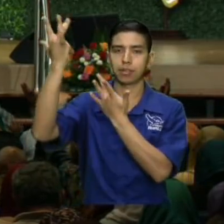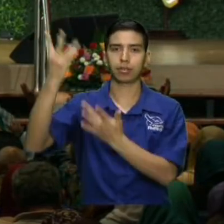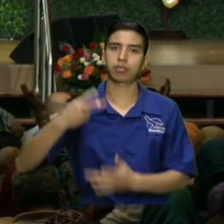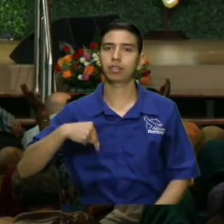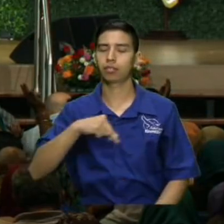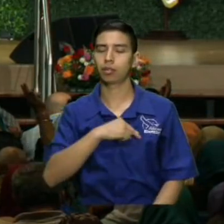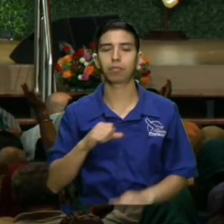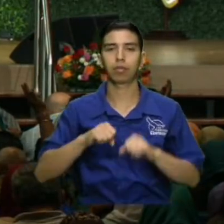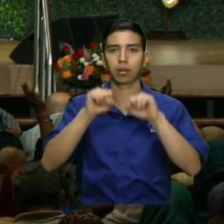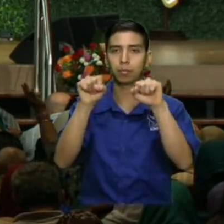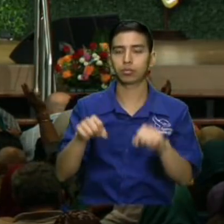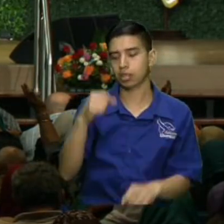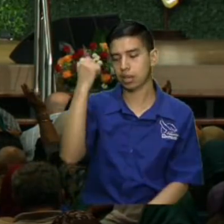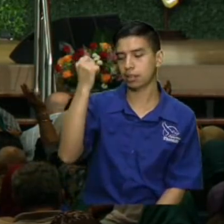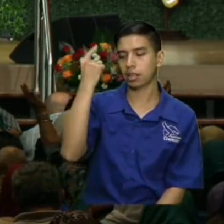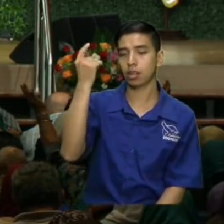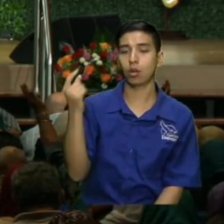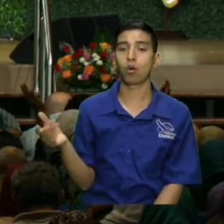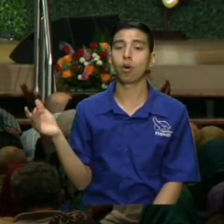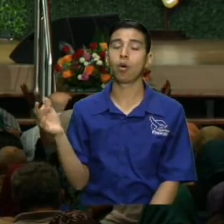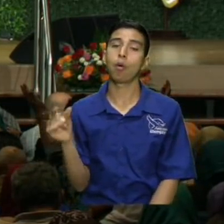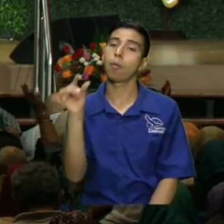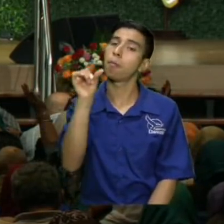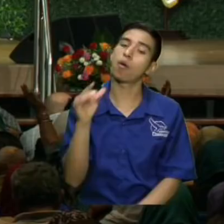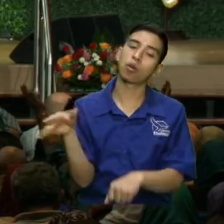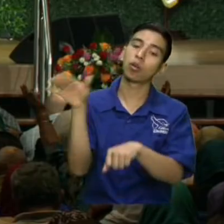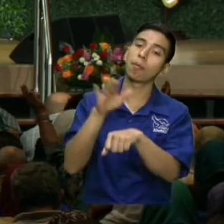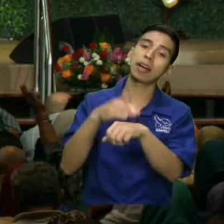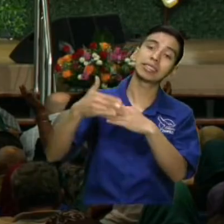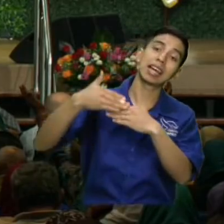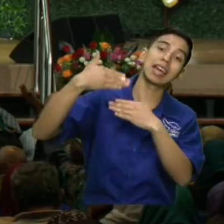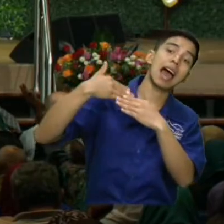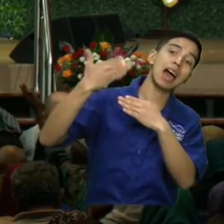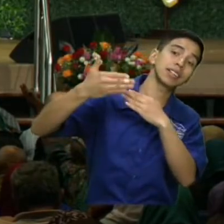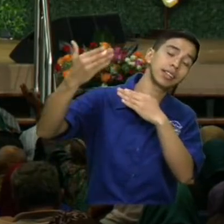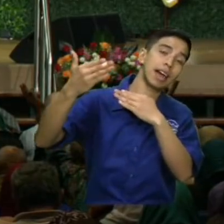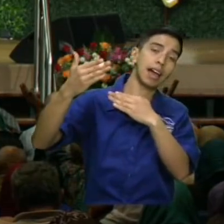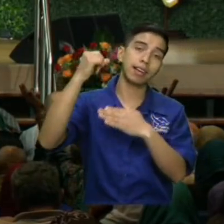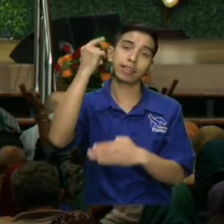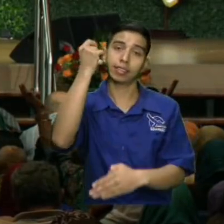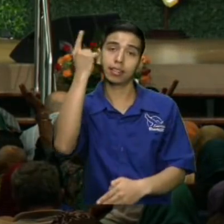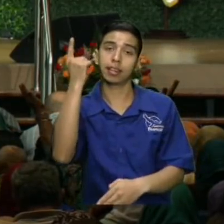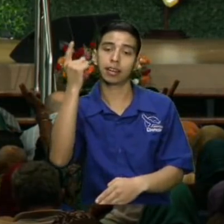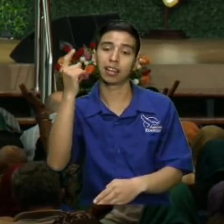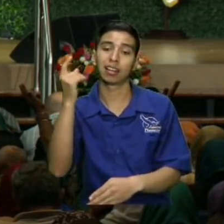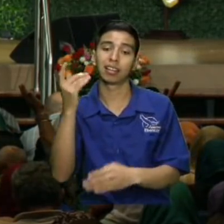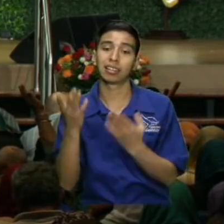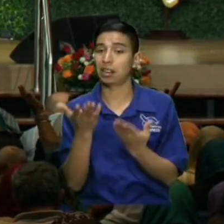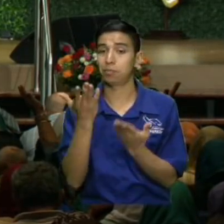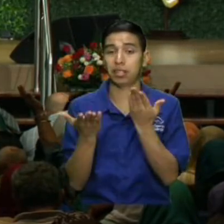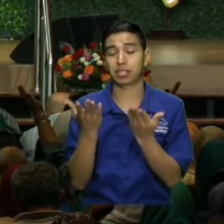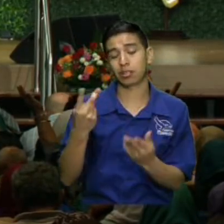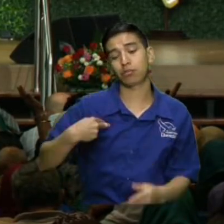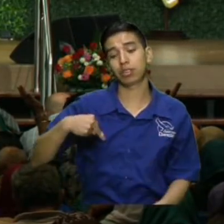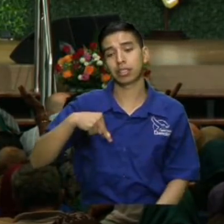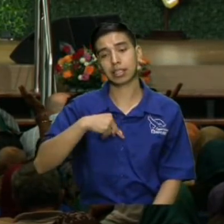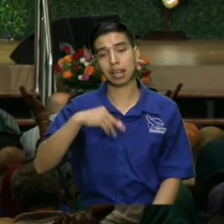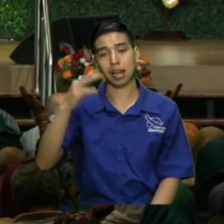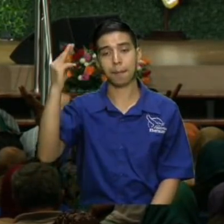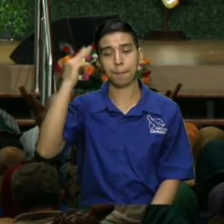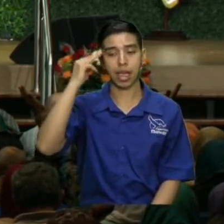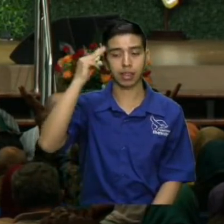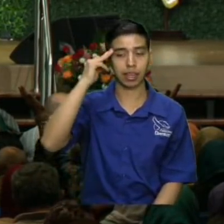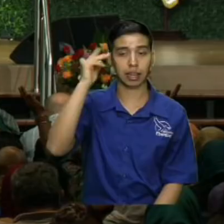entender un poco más allá, Señor, que nuestra mente finita, Señor, pueda comprender